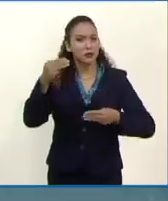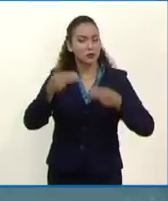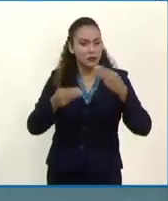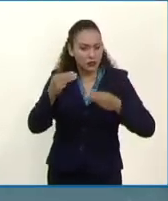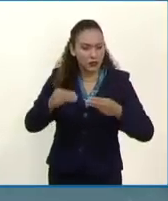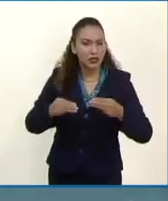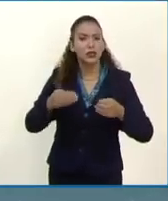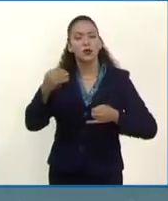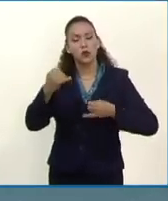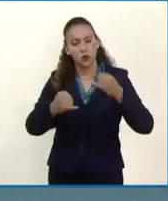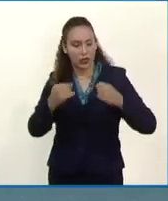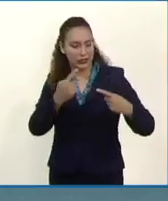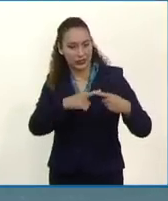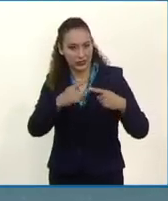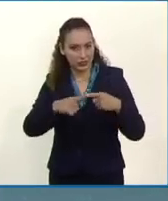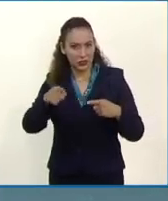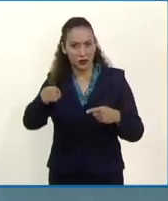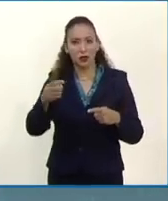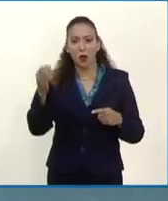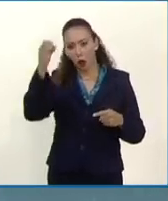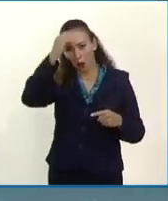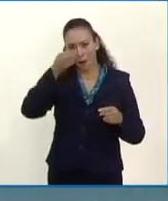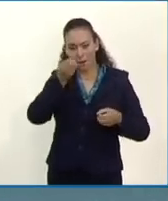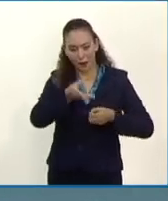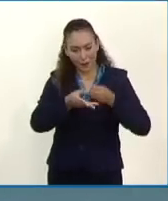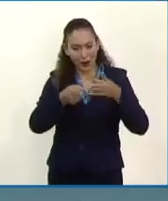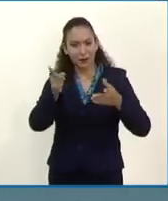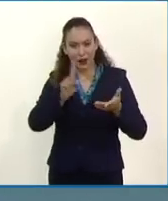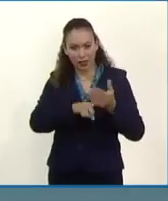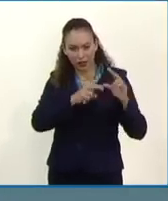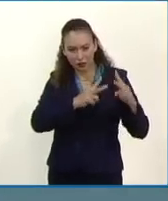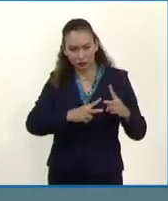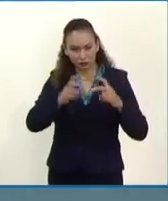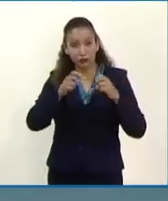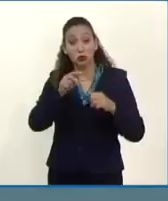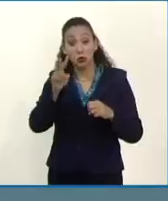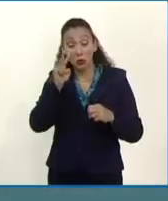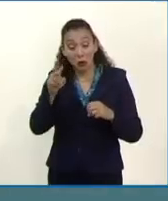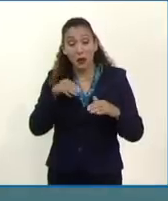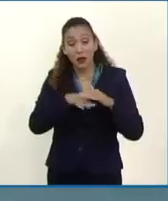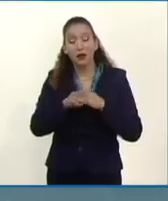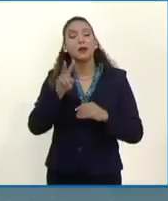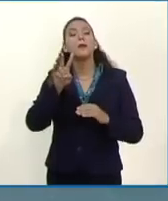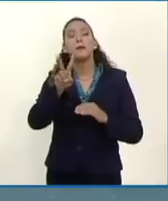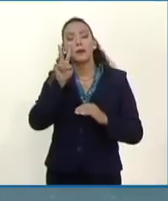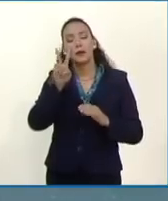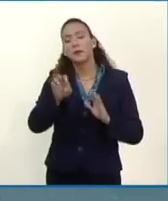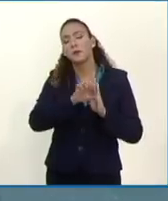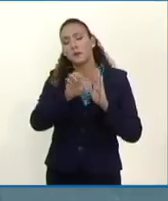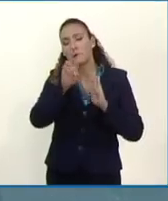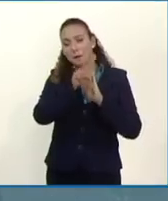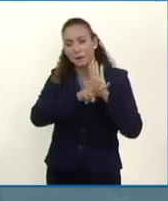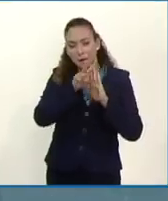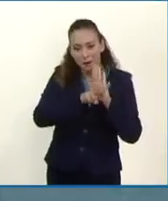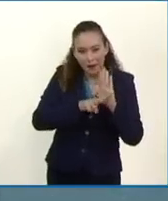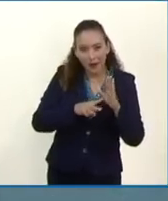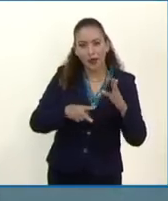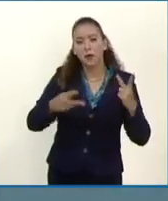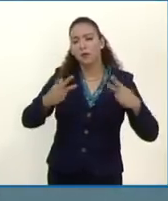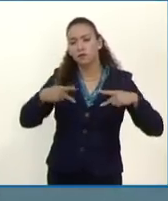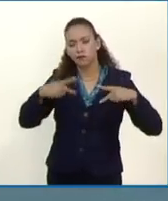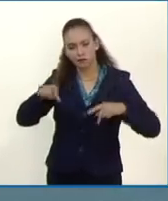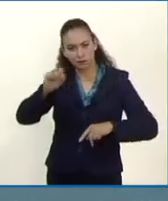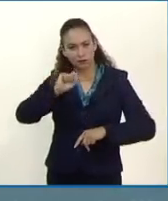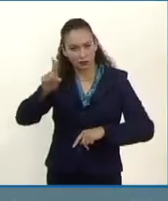consejeros, jueces de distrito y magistrados. En el micrositio también se podrán encontrar videos y documentos de la participación de las